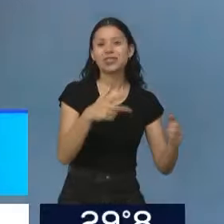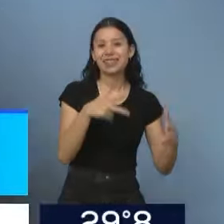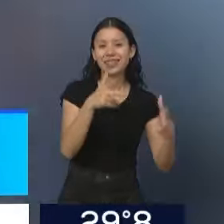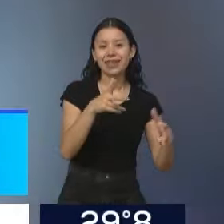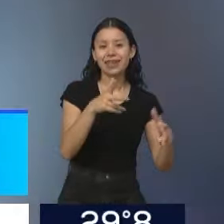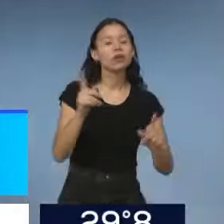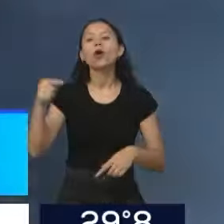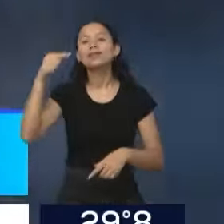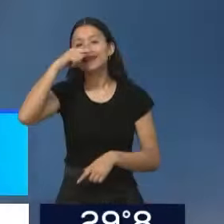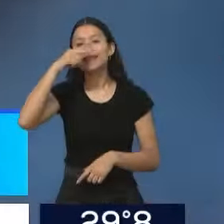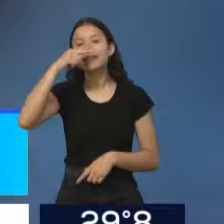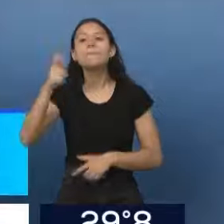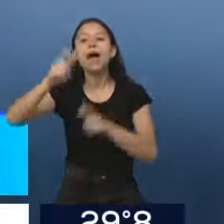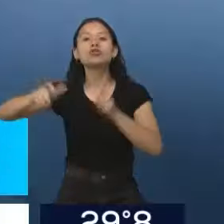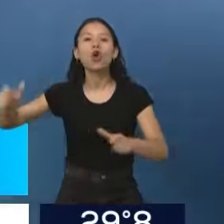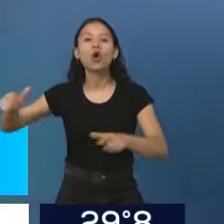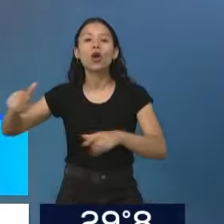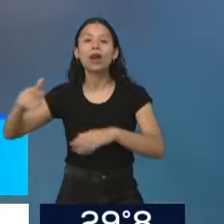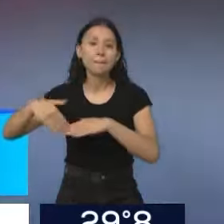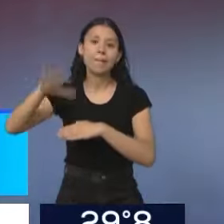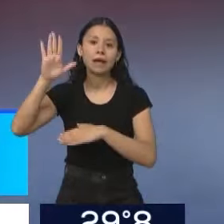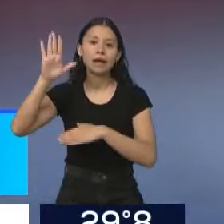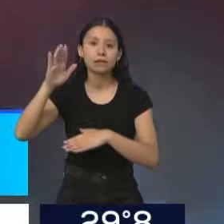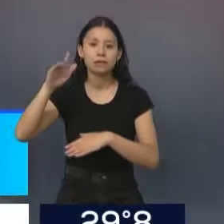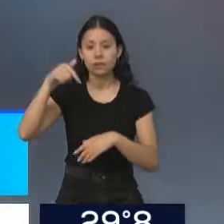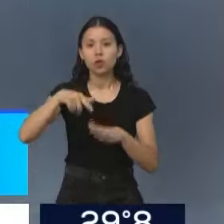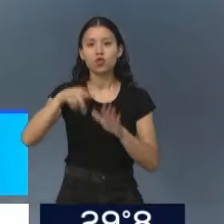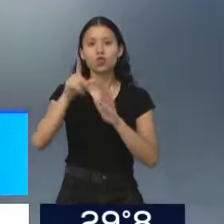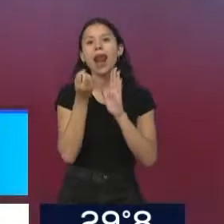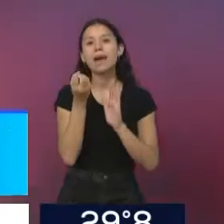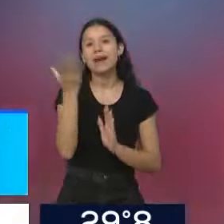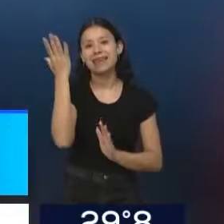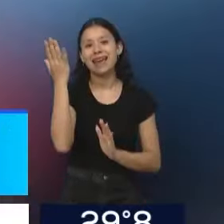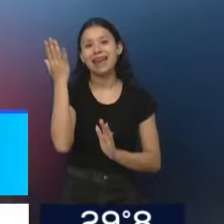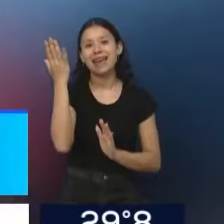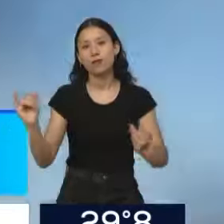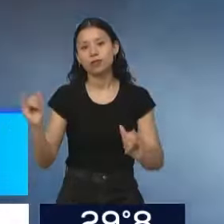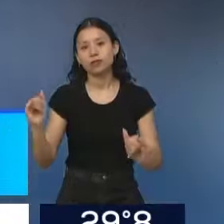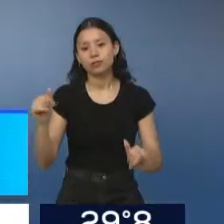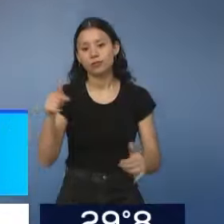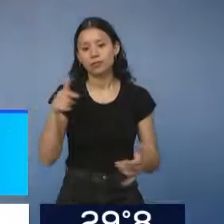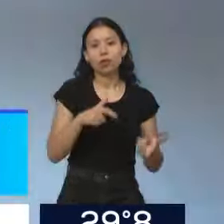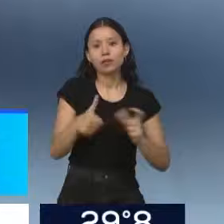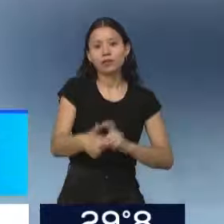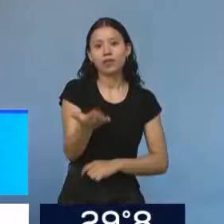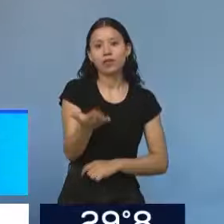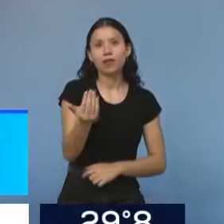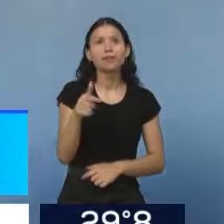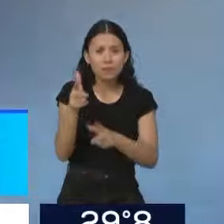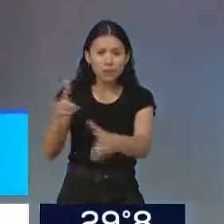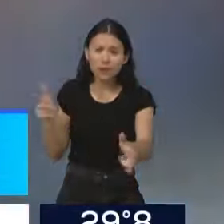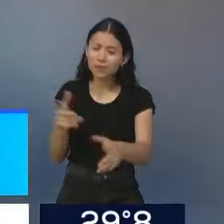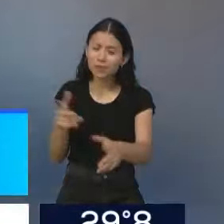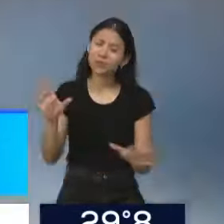las que... Bien, no voy a reparar el número. A la mañana. El auto es un poco más complicado todavía. Pero muy difícil, totalmente.